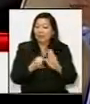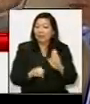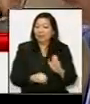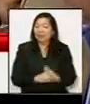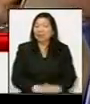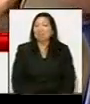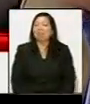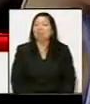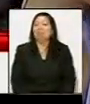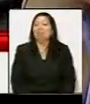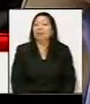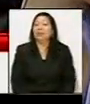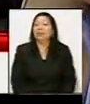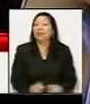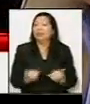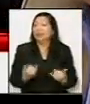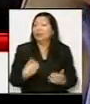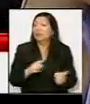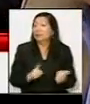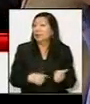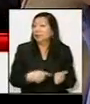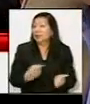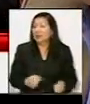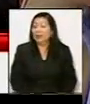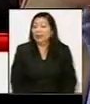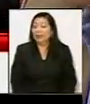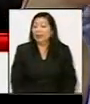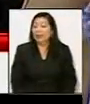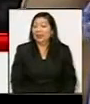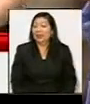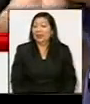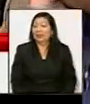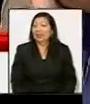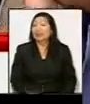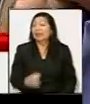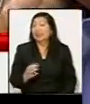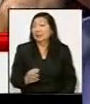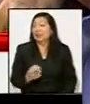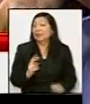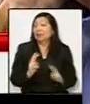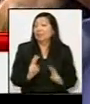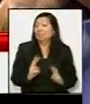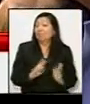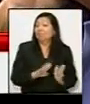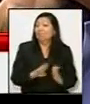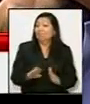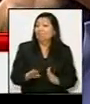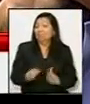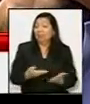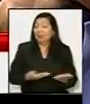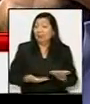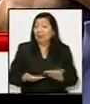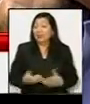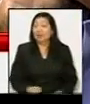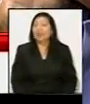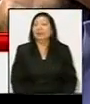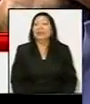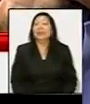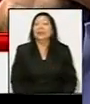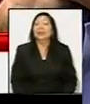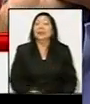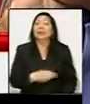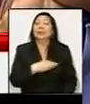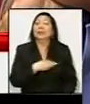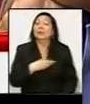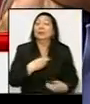perfecto entonces así nos hemos acostumbrado y efectivamente se viola y se transporta la autonomía